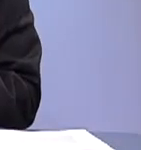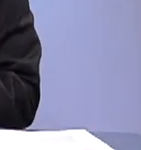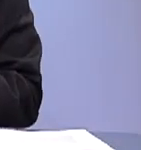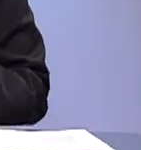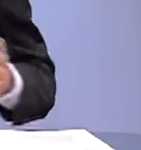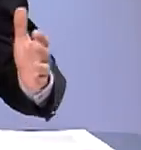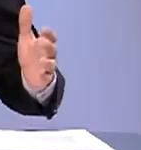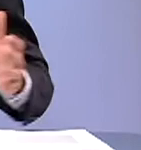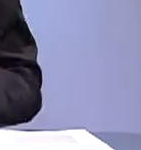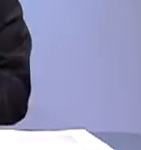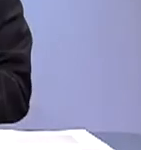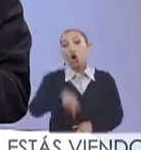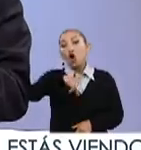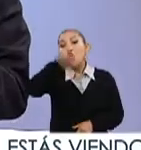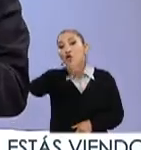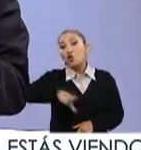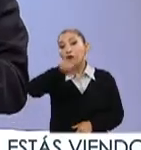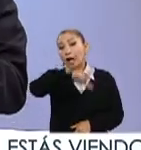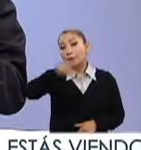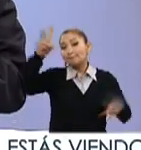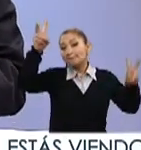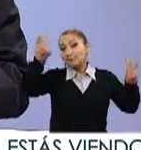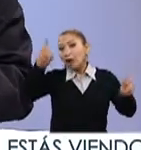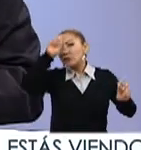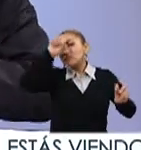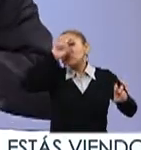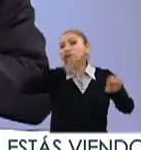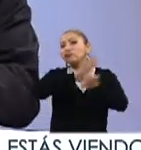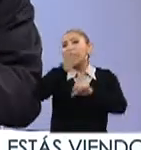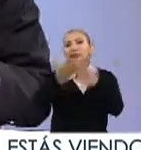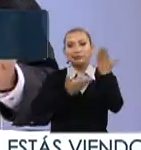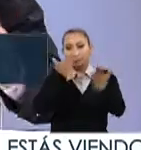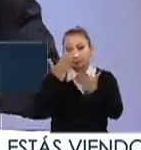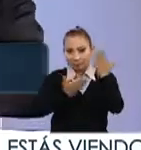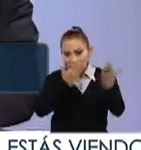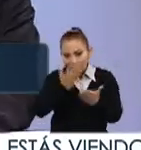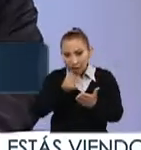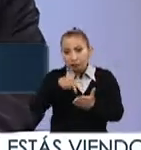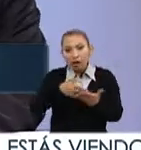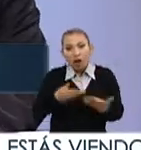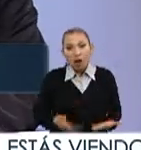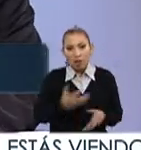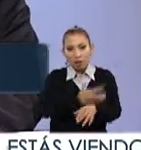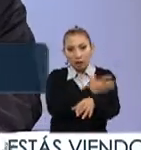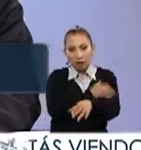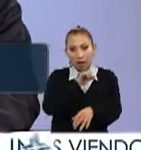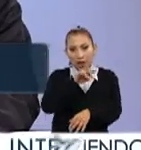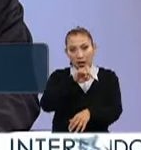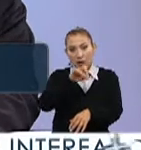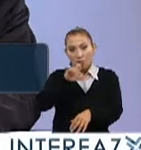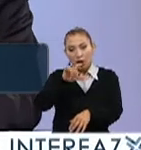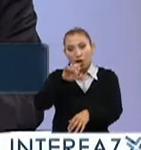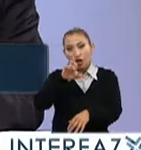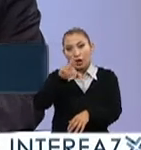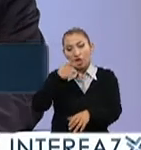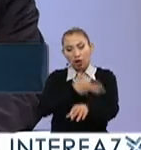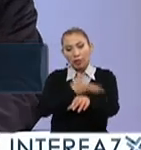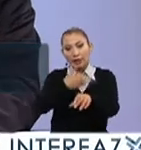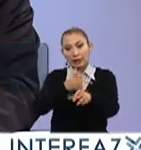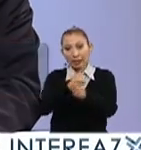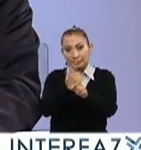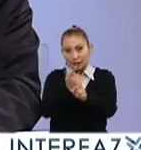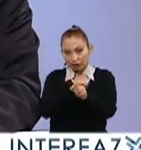Gracias por continuar con nosotros. Hoy es lunes de nuestra sección Orientación Vocacional y en esta ocasión nos acompaña Emanuel Correa Solís, él es coordinador